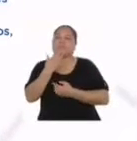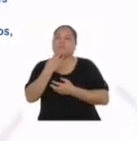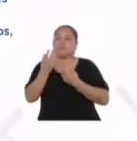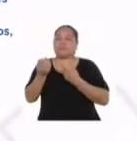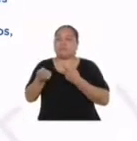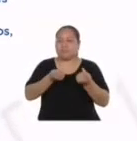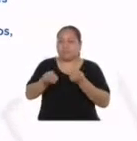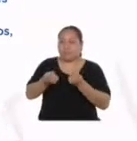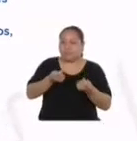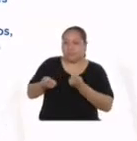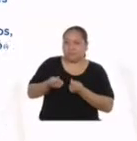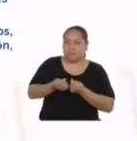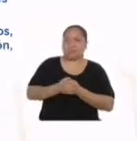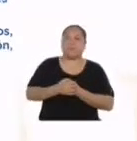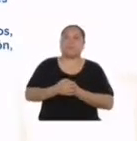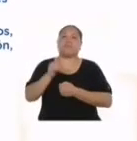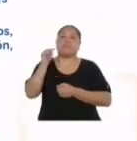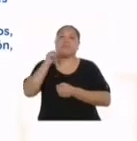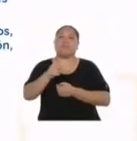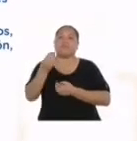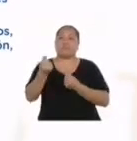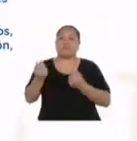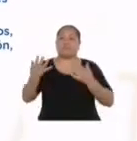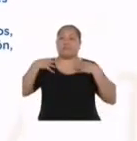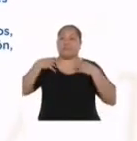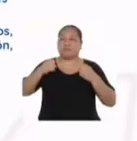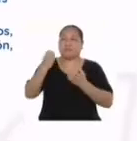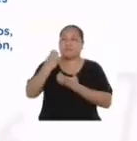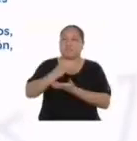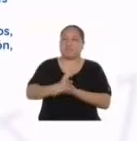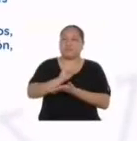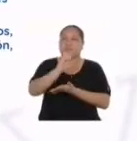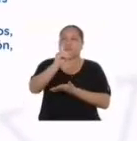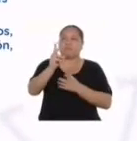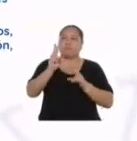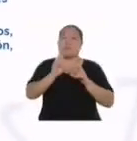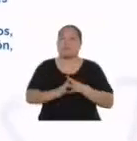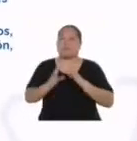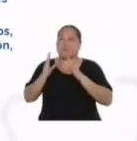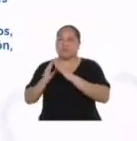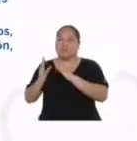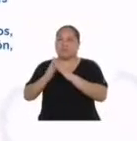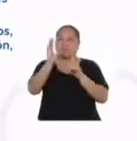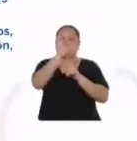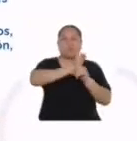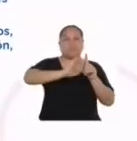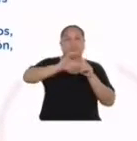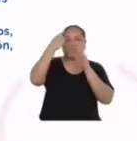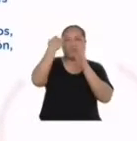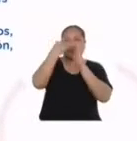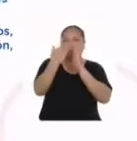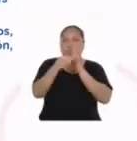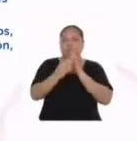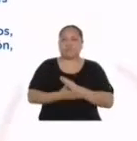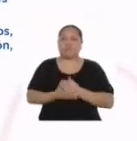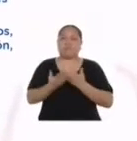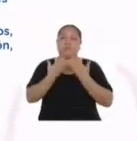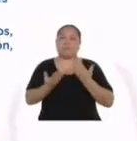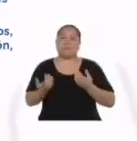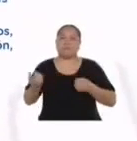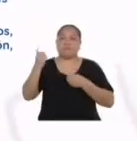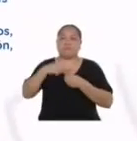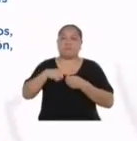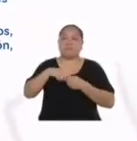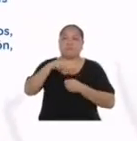tierra, salud, educación, vivienda y culturales, entre otros. Los elementos que integran